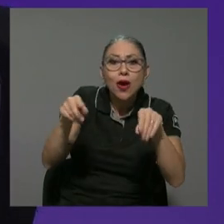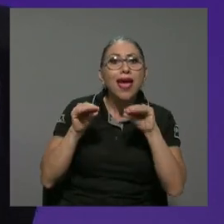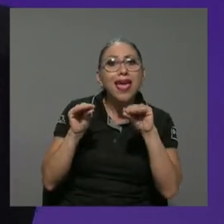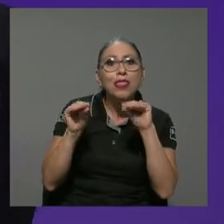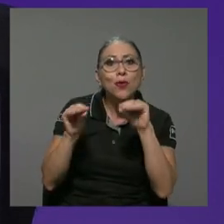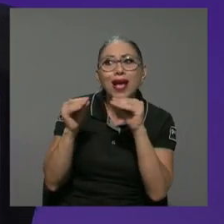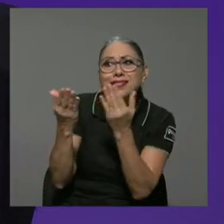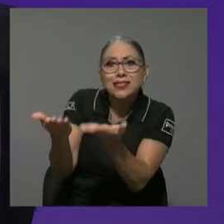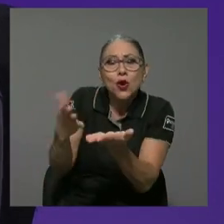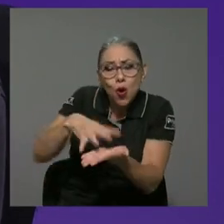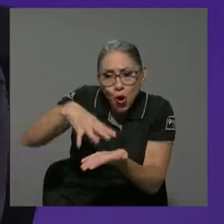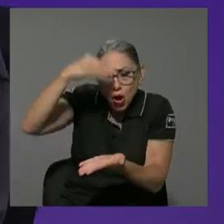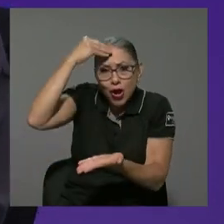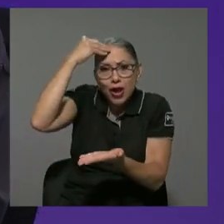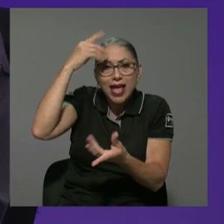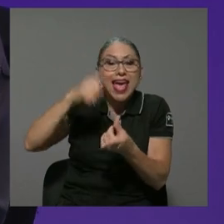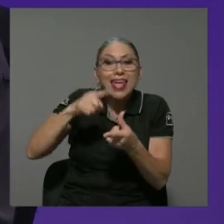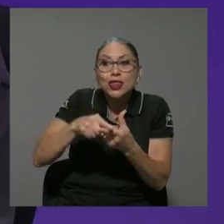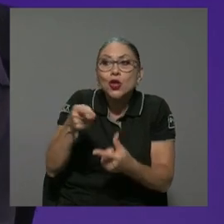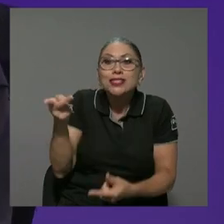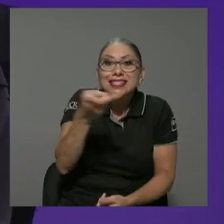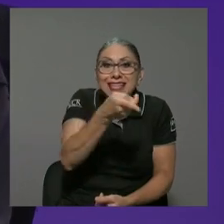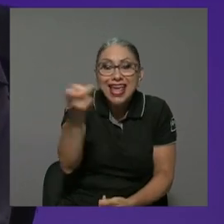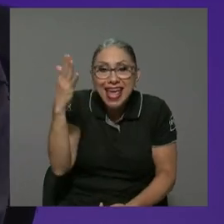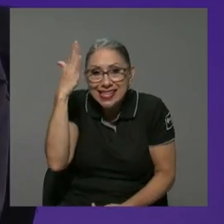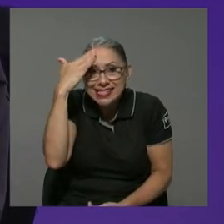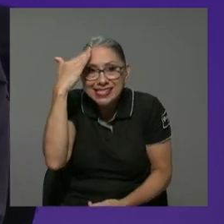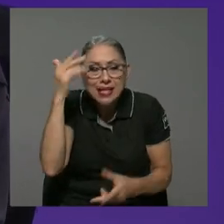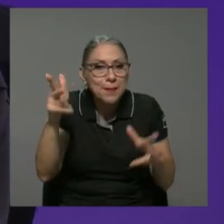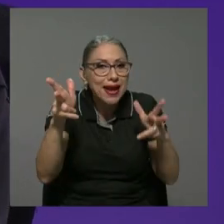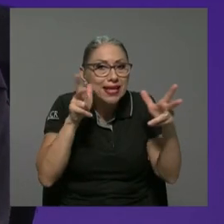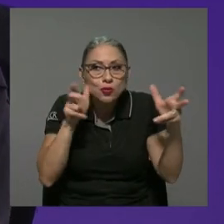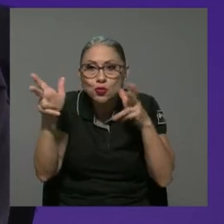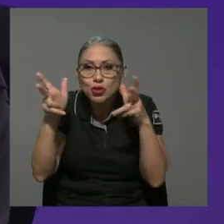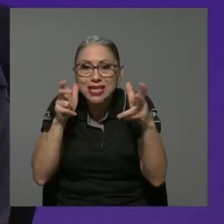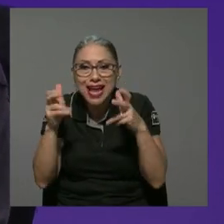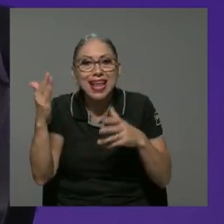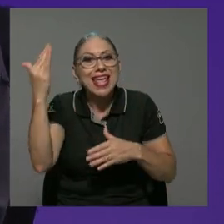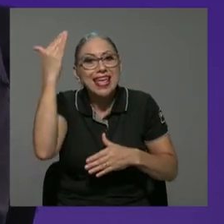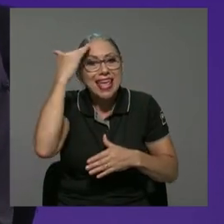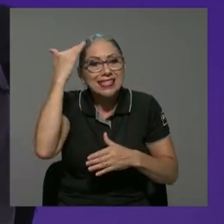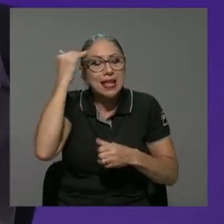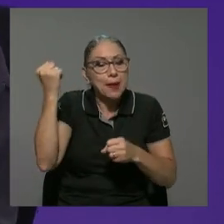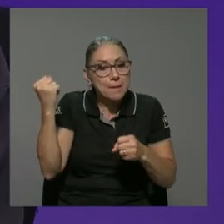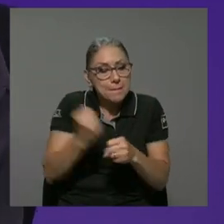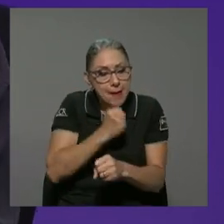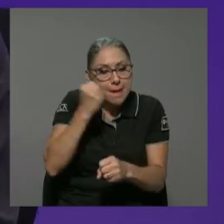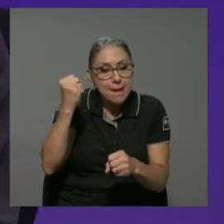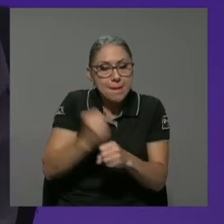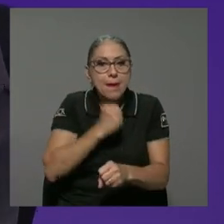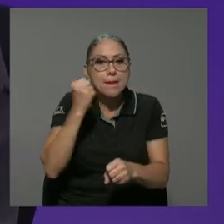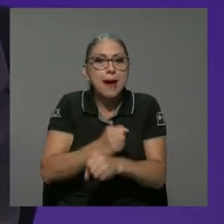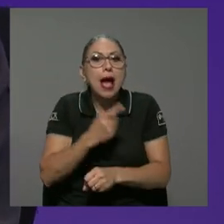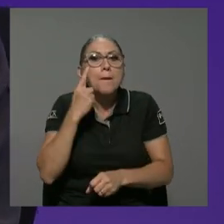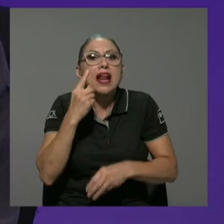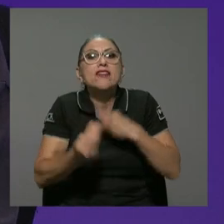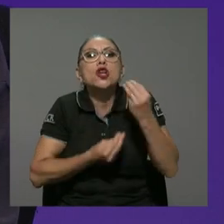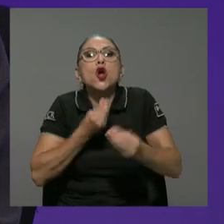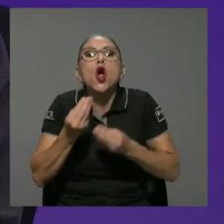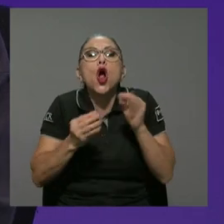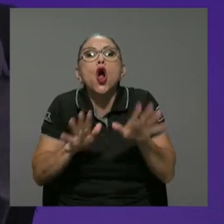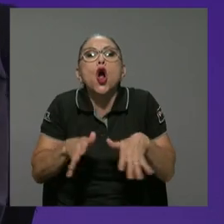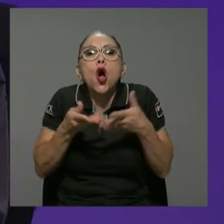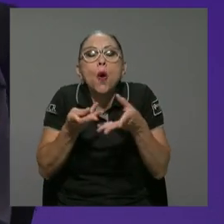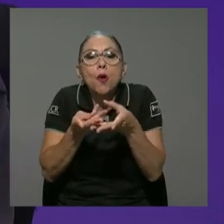Entonces, que sepan escuchar, que sepan ponerse a trabajar, a ver cómo se sale de esta crisis